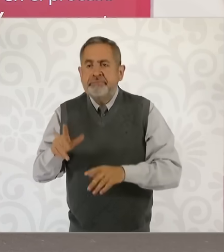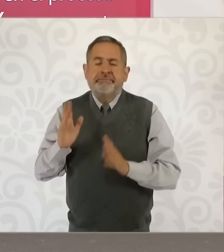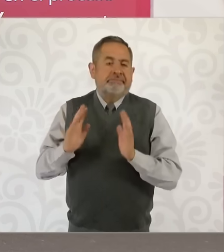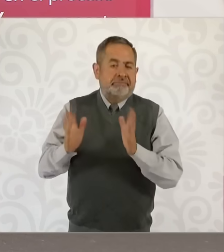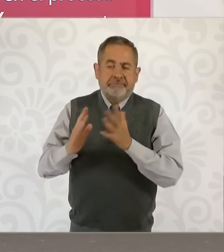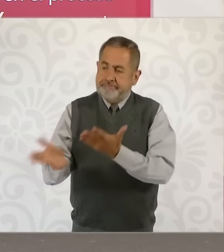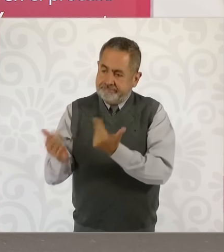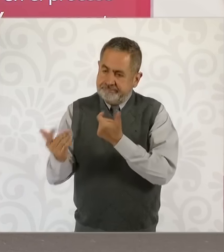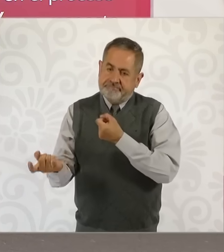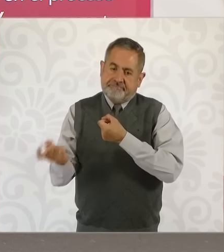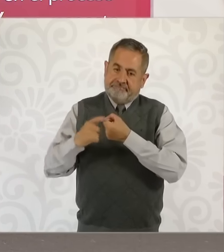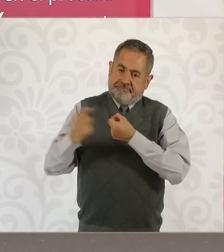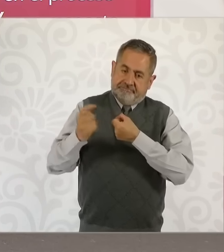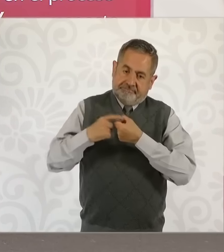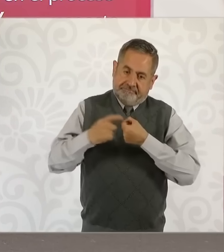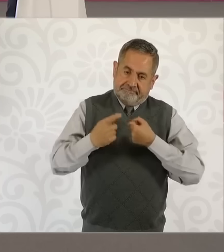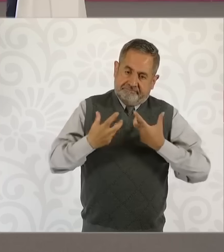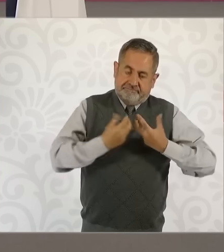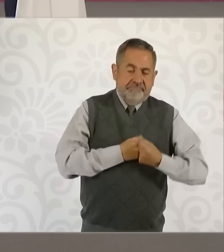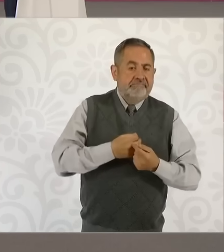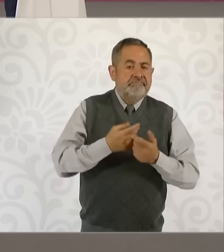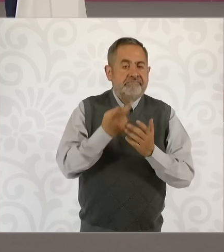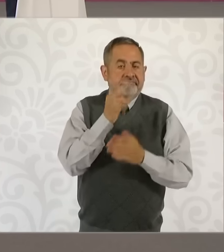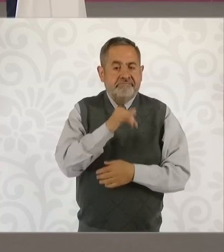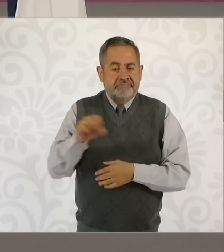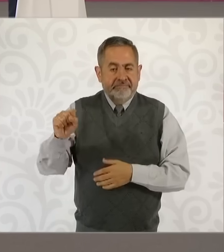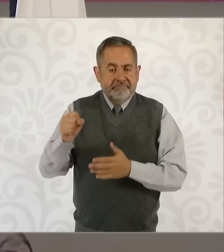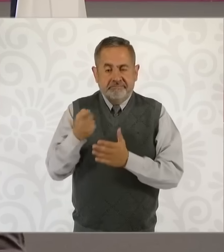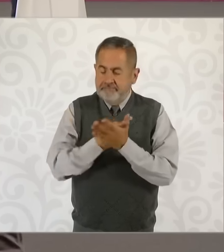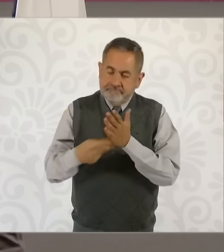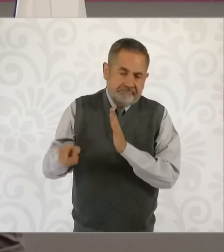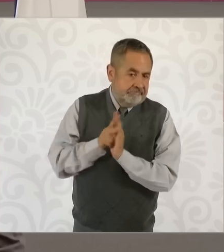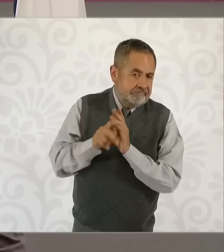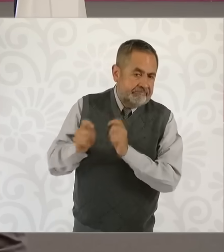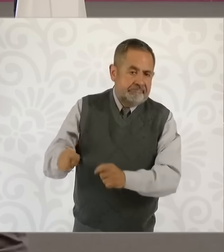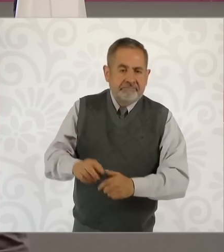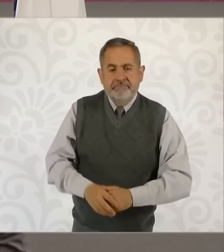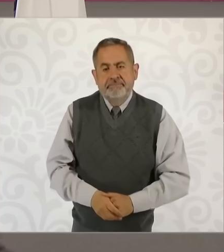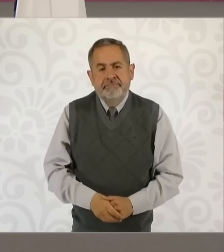en el Seguro Social. Gracias.